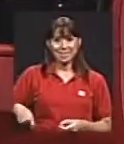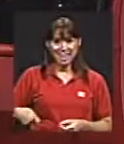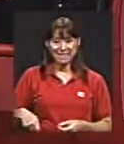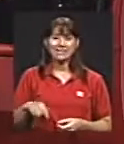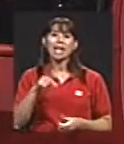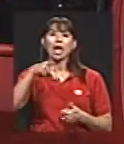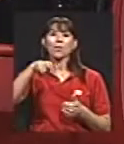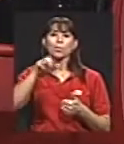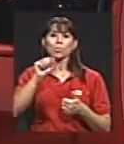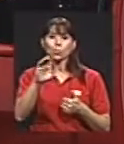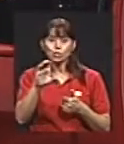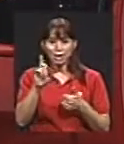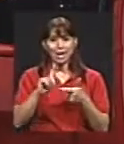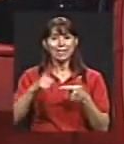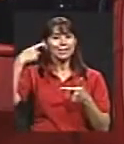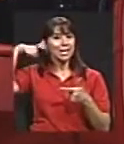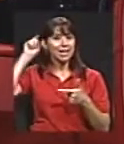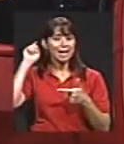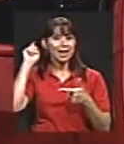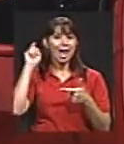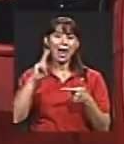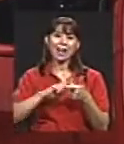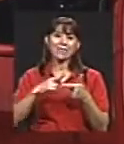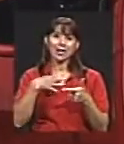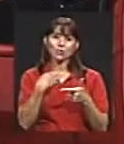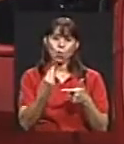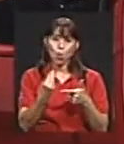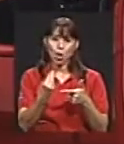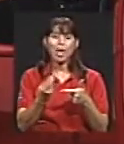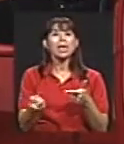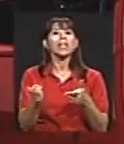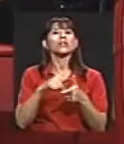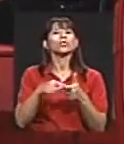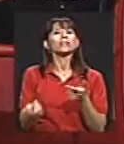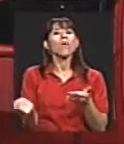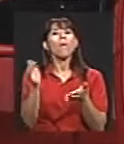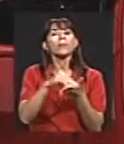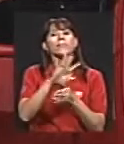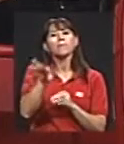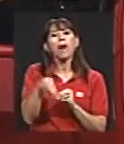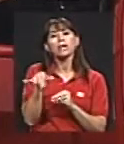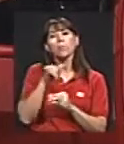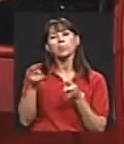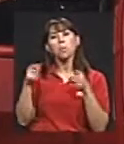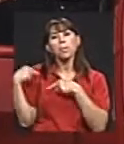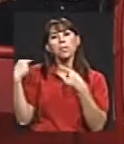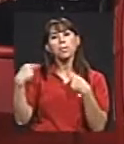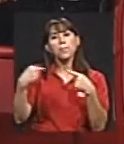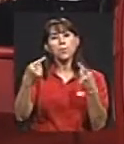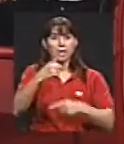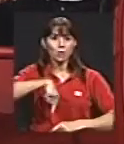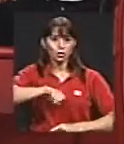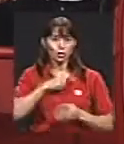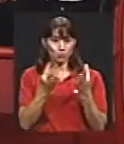en la secretaria liberación nacional o sea volvemos con más de lo mismo nosotros tratamos que cuando estamos trabajando en la comisión